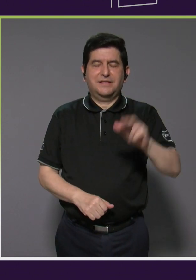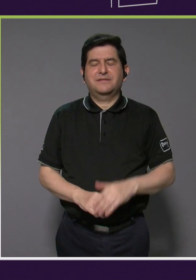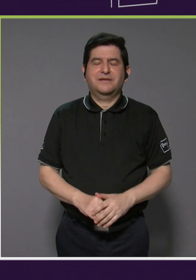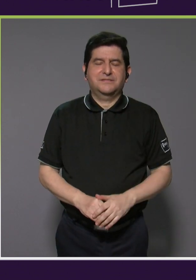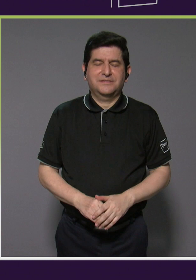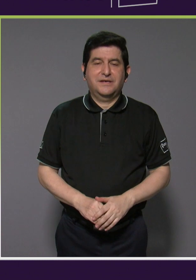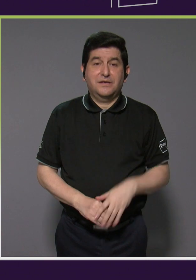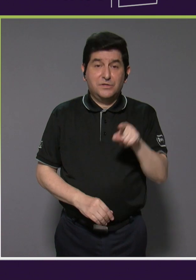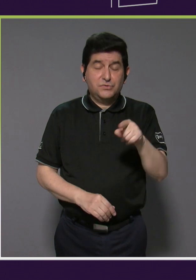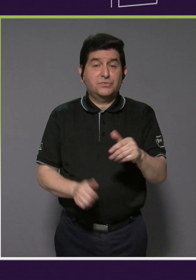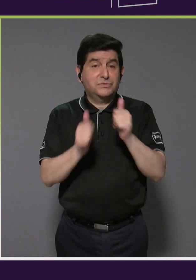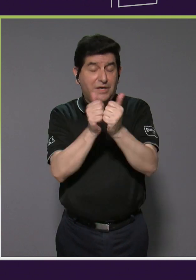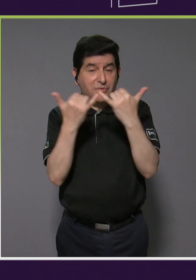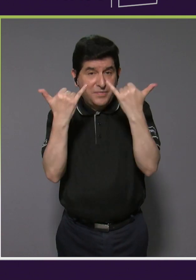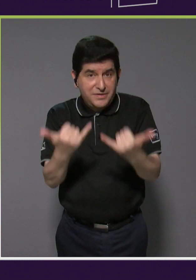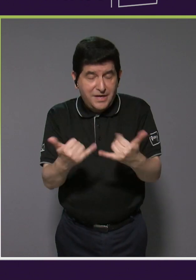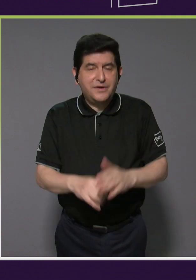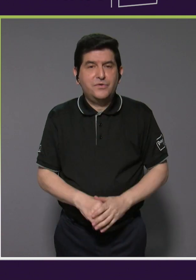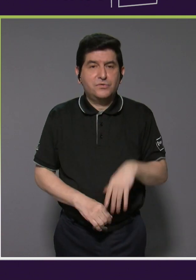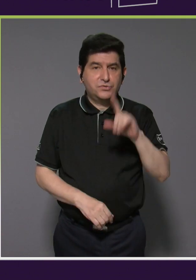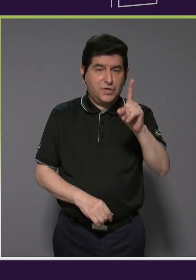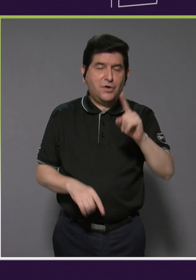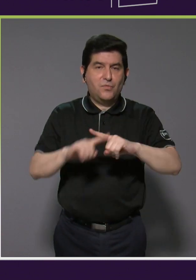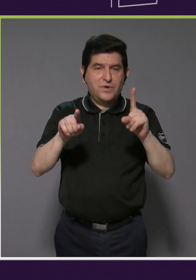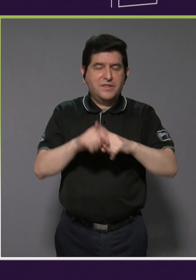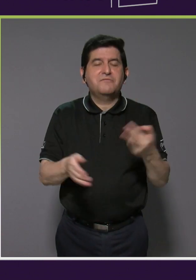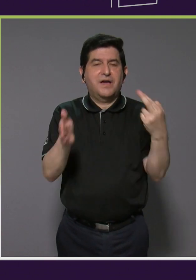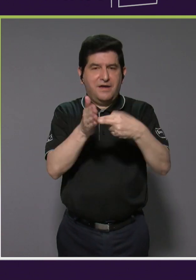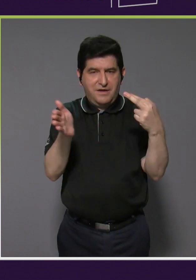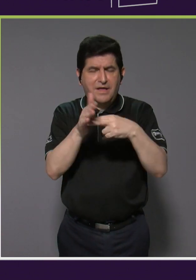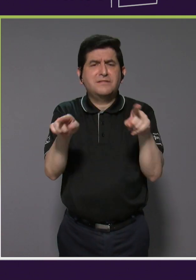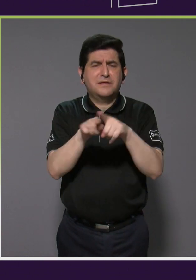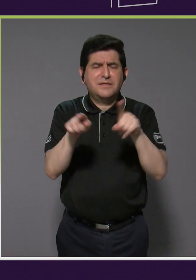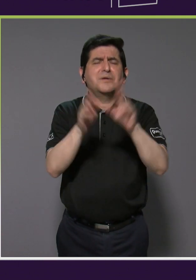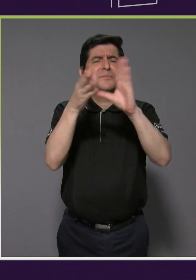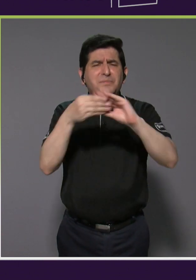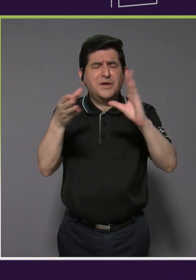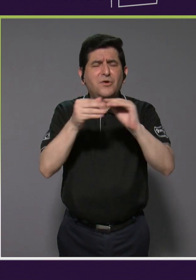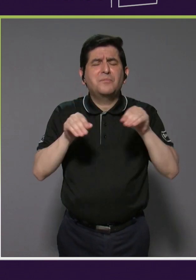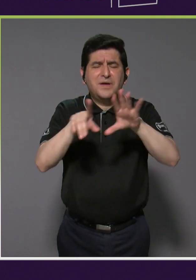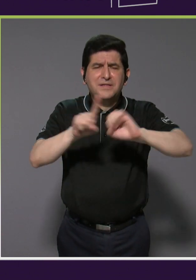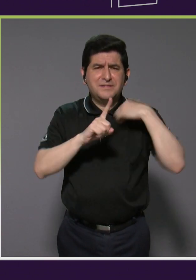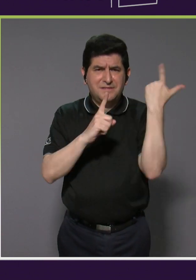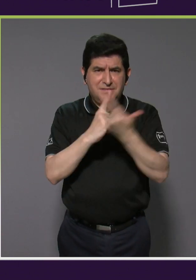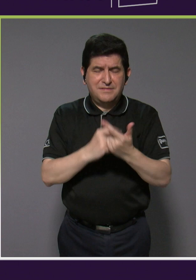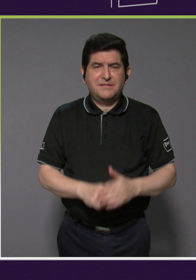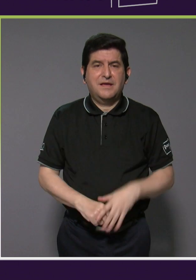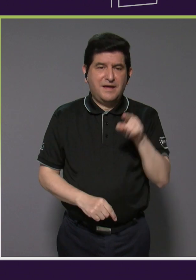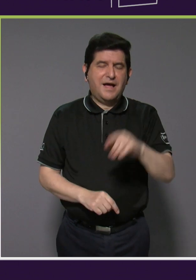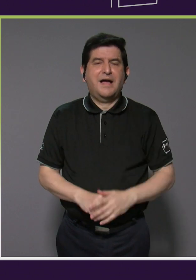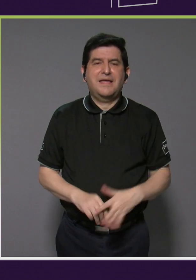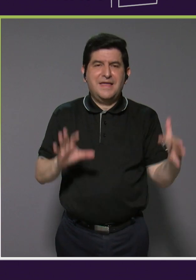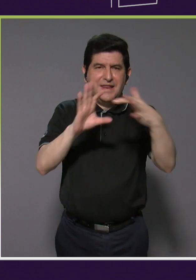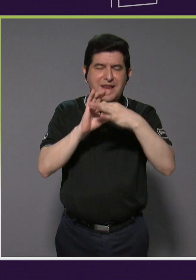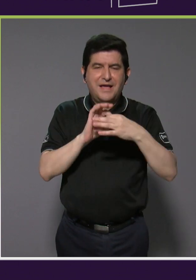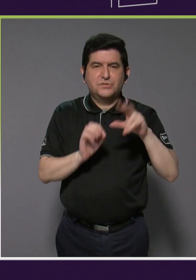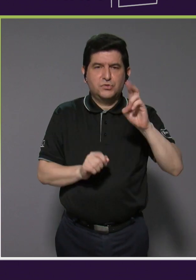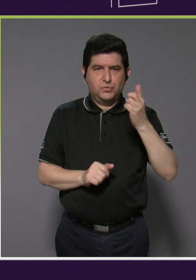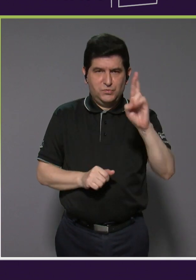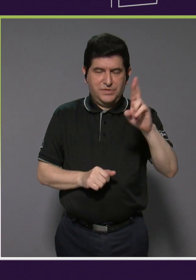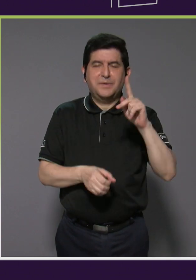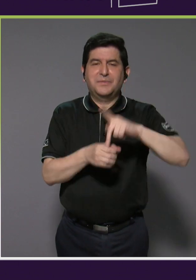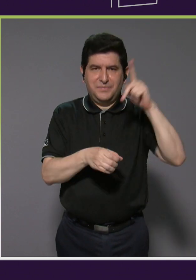Si usted está acompañándonos a través de alguna de las retransmisiones, también coméntenos en las redes sociales, nos encuentra como Nexos UCR, para